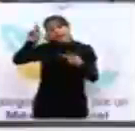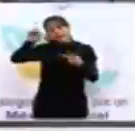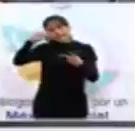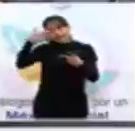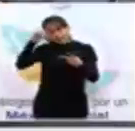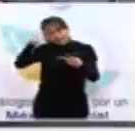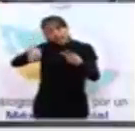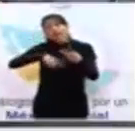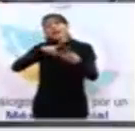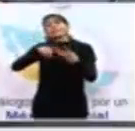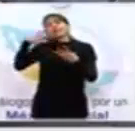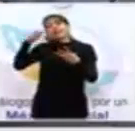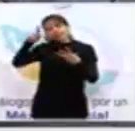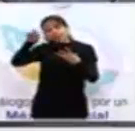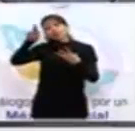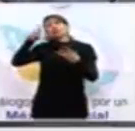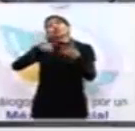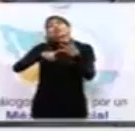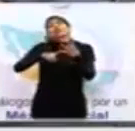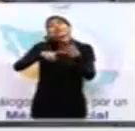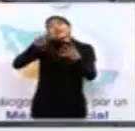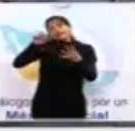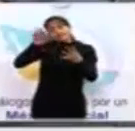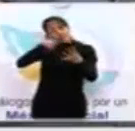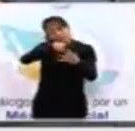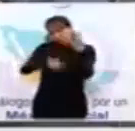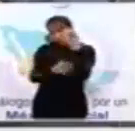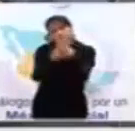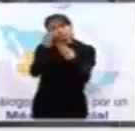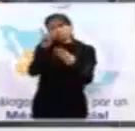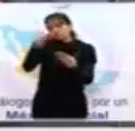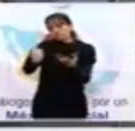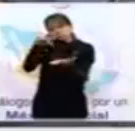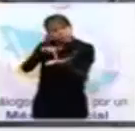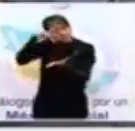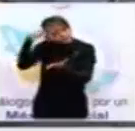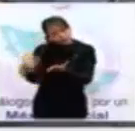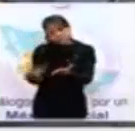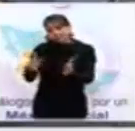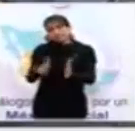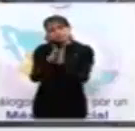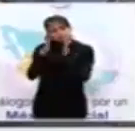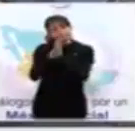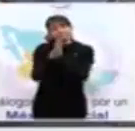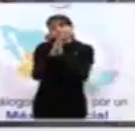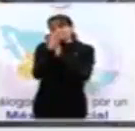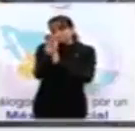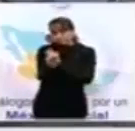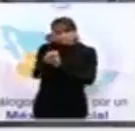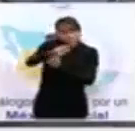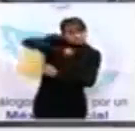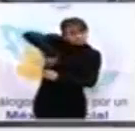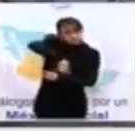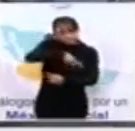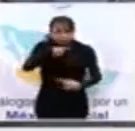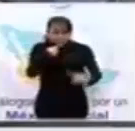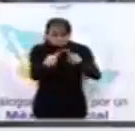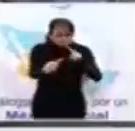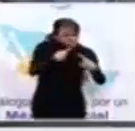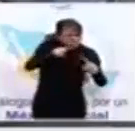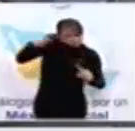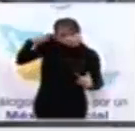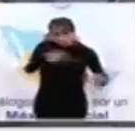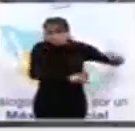Berlanga y a Rafael Echeverri Perico, muchísimas gracias, porque a través de estos diálogos